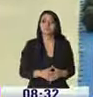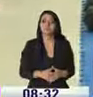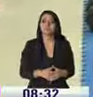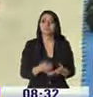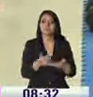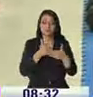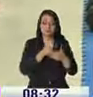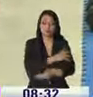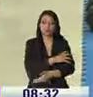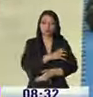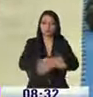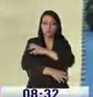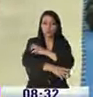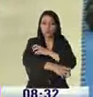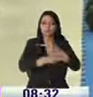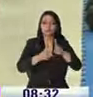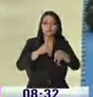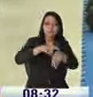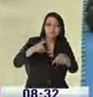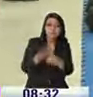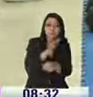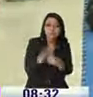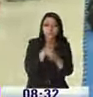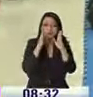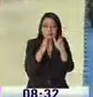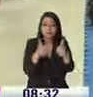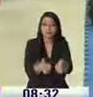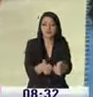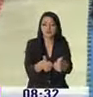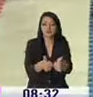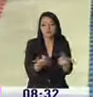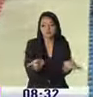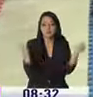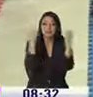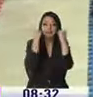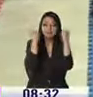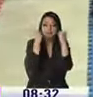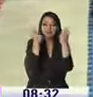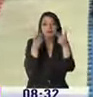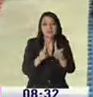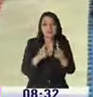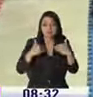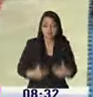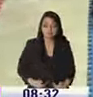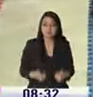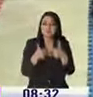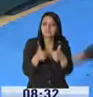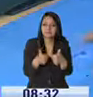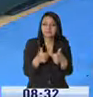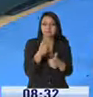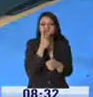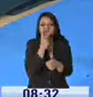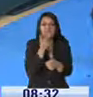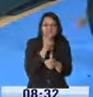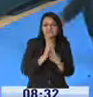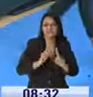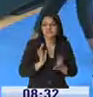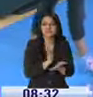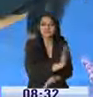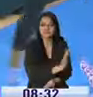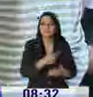y además pasamos nuestro tiempo ocupados, nada más que haciendo ejercicio y manteniéndonos fuera de cualquier vicio. Además, se